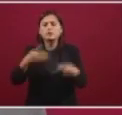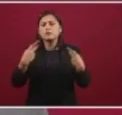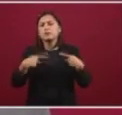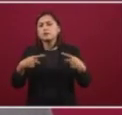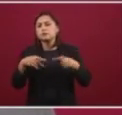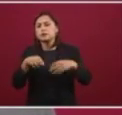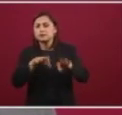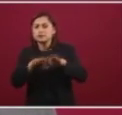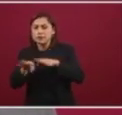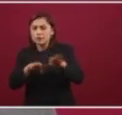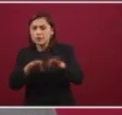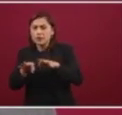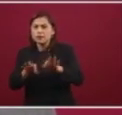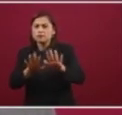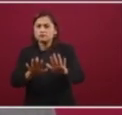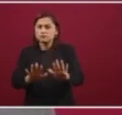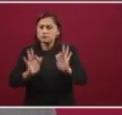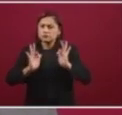justicia.